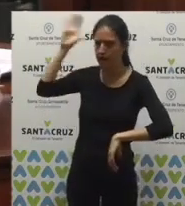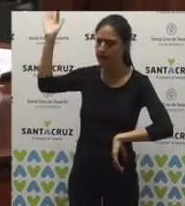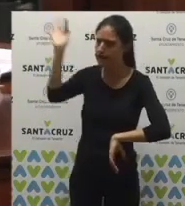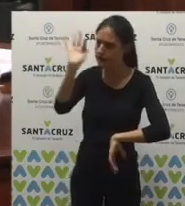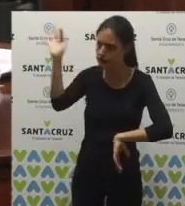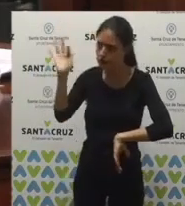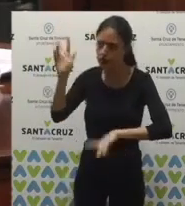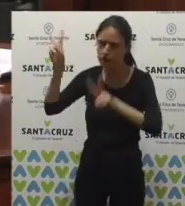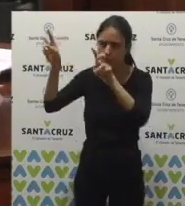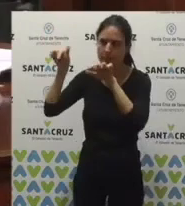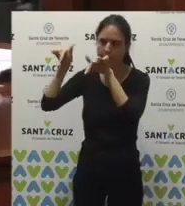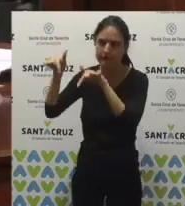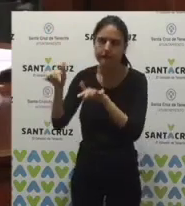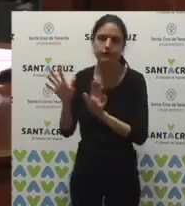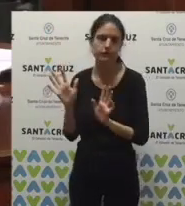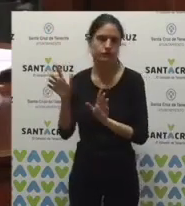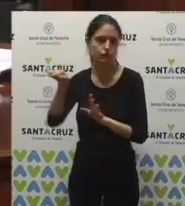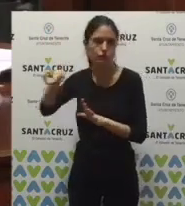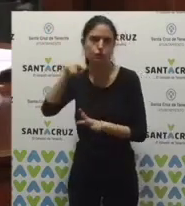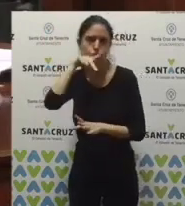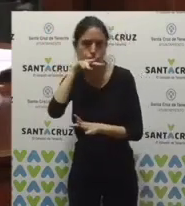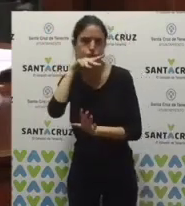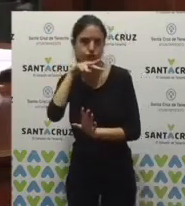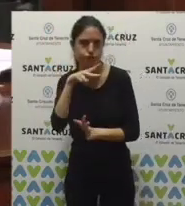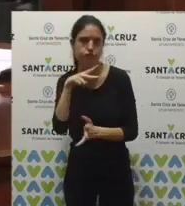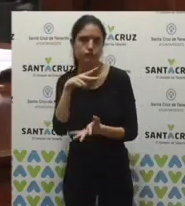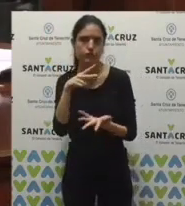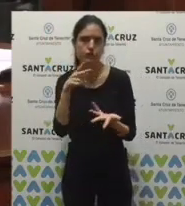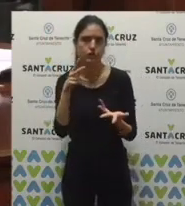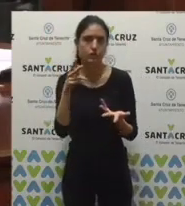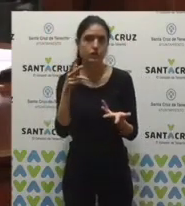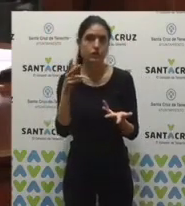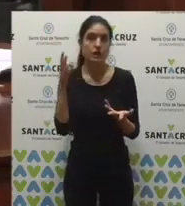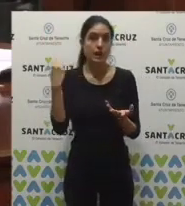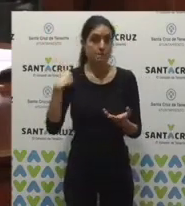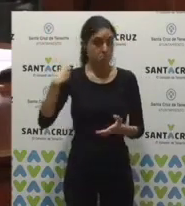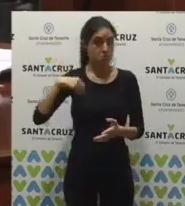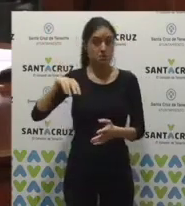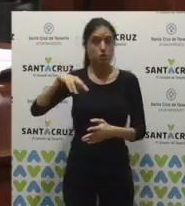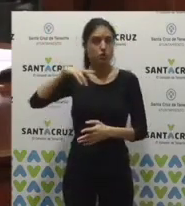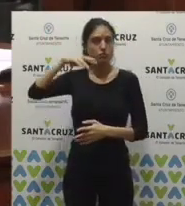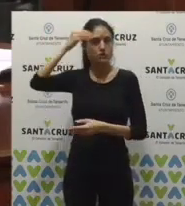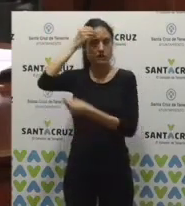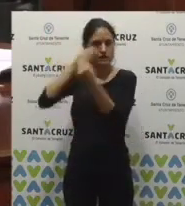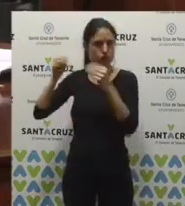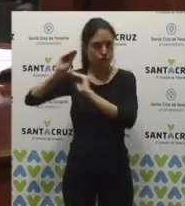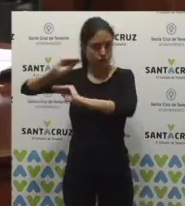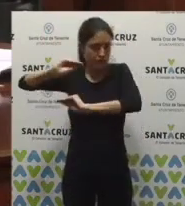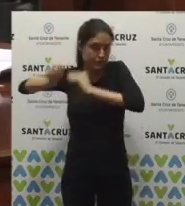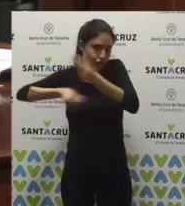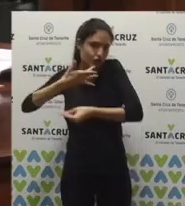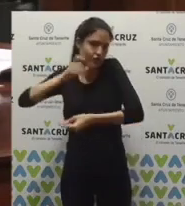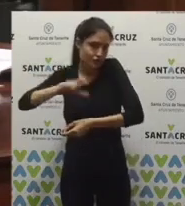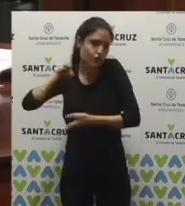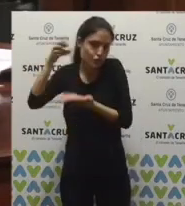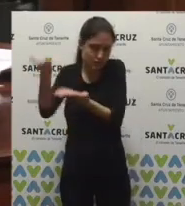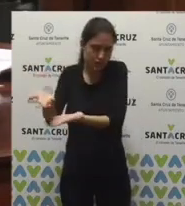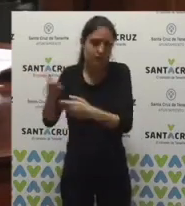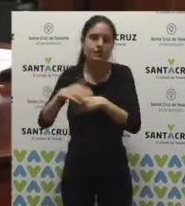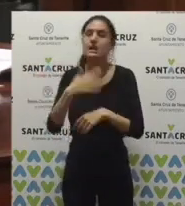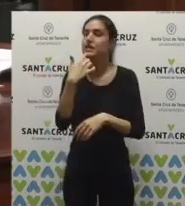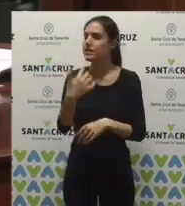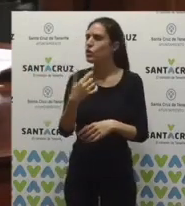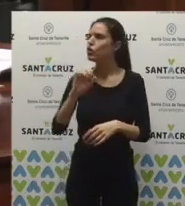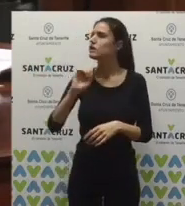algo novedoso a esa conclusión pues la extraigo de una reflexión que usted dice que sé que ese público que dijo y cito textualmente